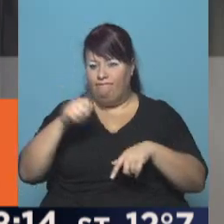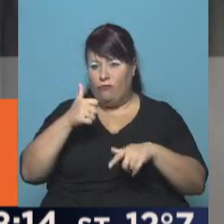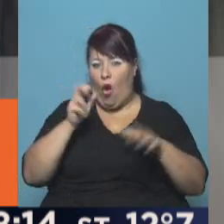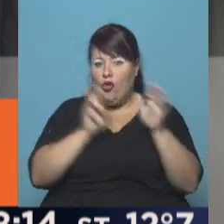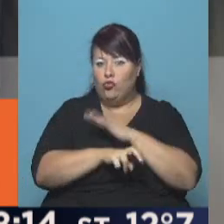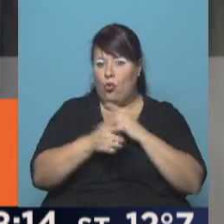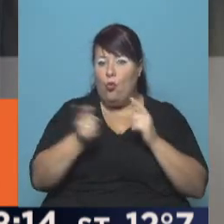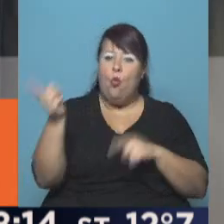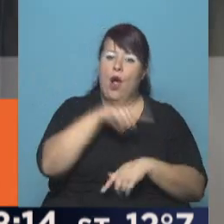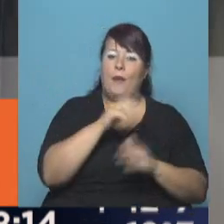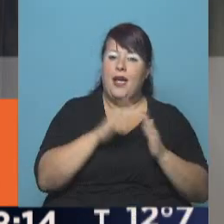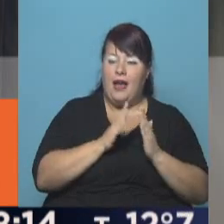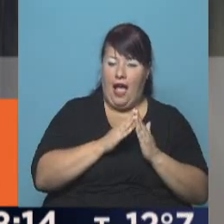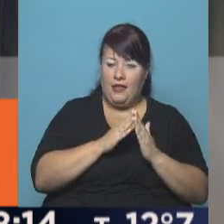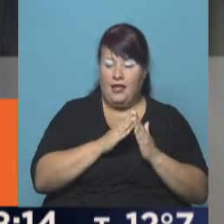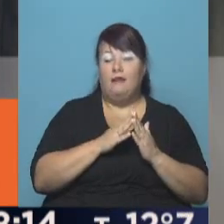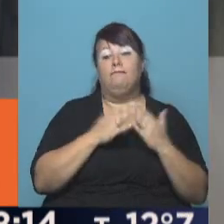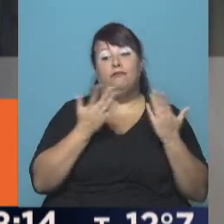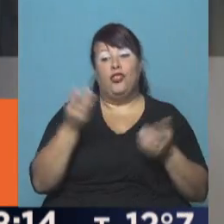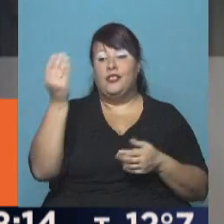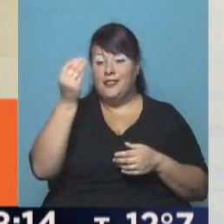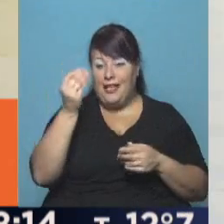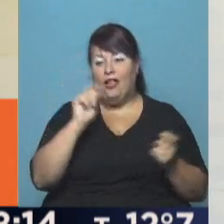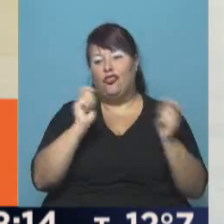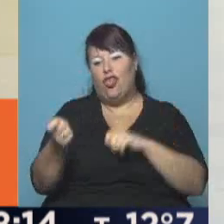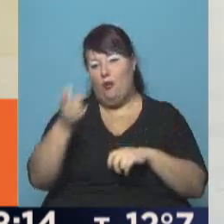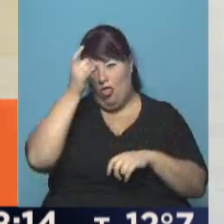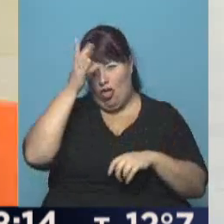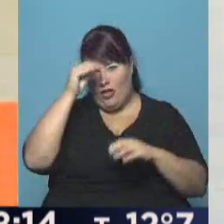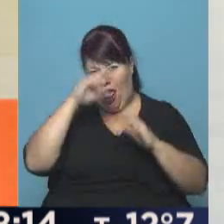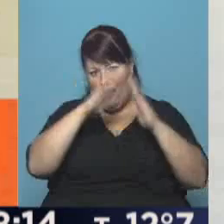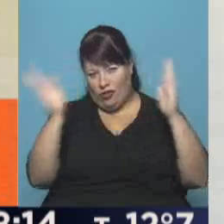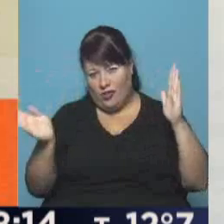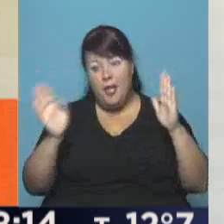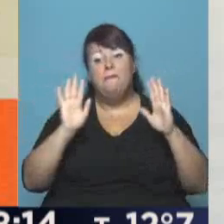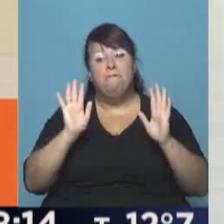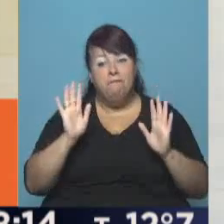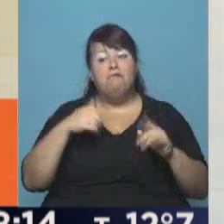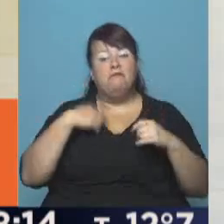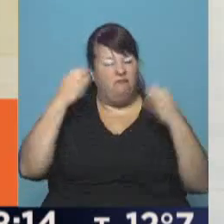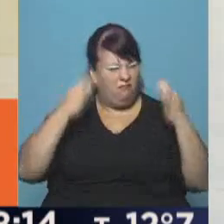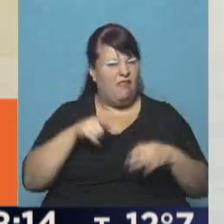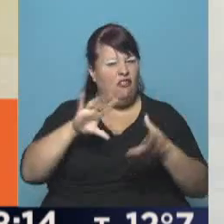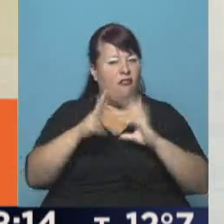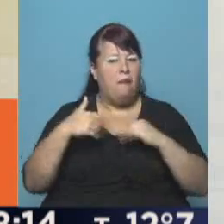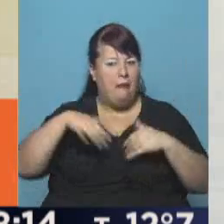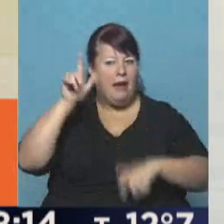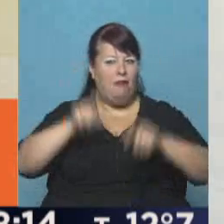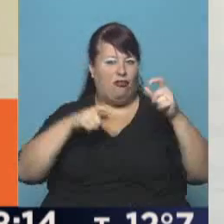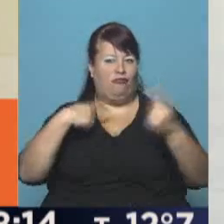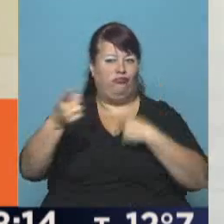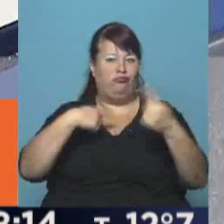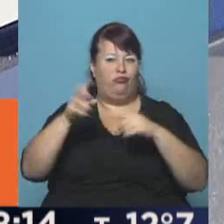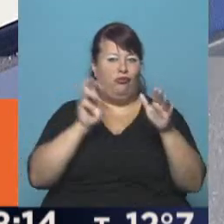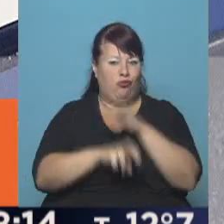transporte público para volver a su casa con lo cual los abuelos llevamos hasta las dos así que estamos convencidos que 40 va a haber más gente que va a poder